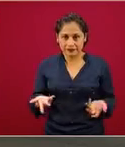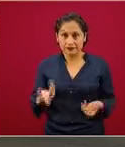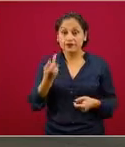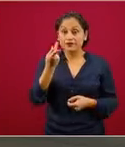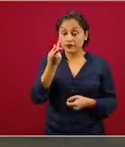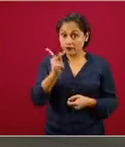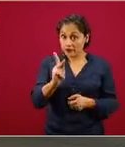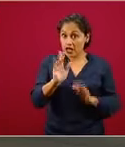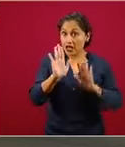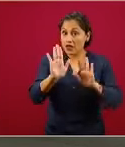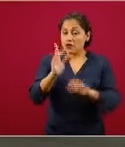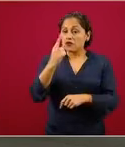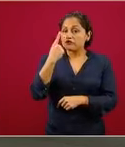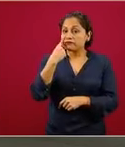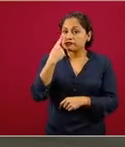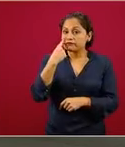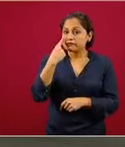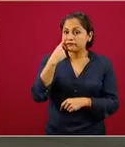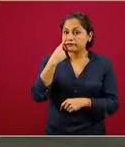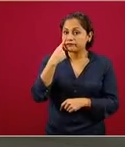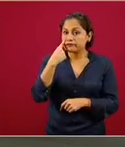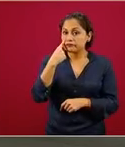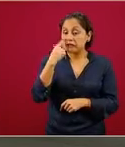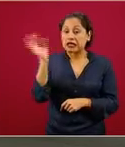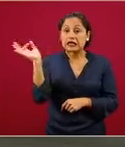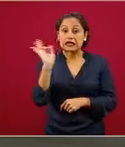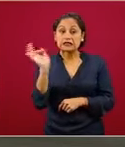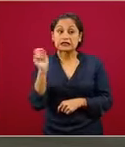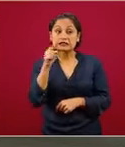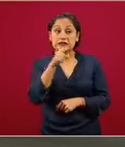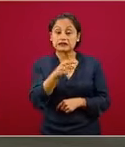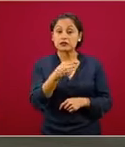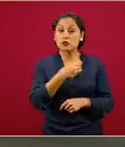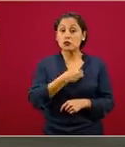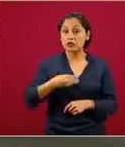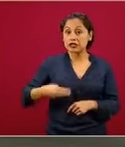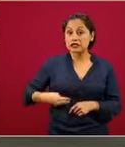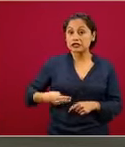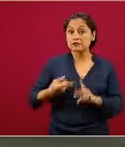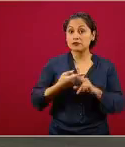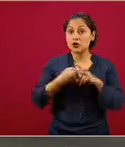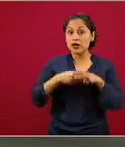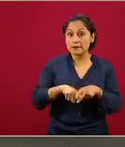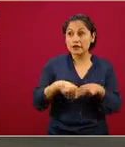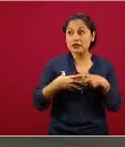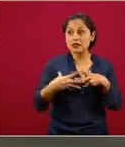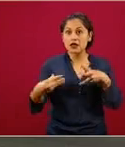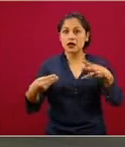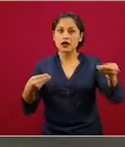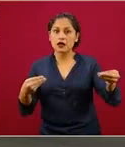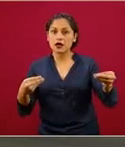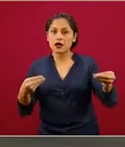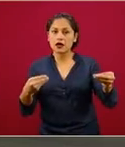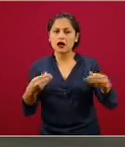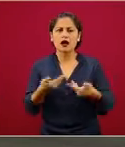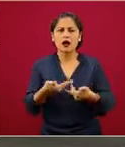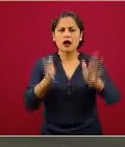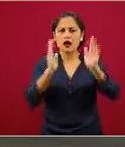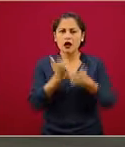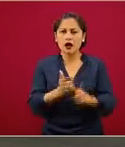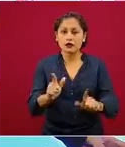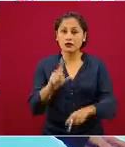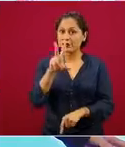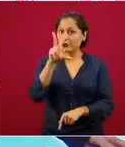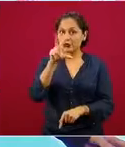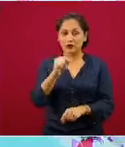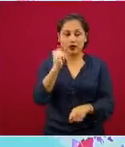claro, que si empezaran a tener transmisión se quedan abiertos. No. Y menos quiere decir que no se va